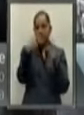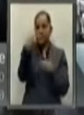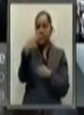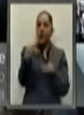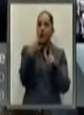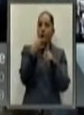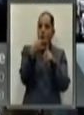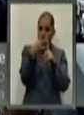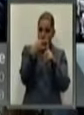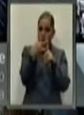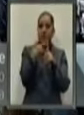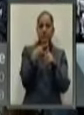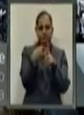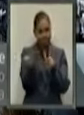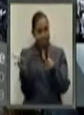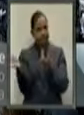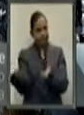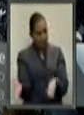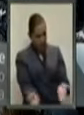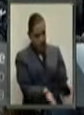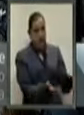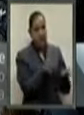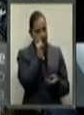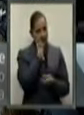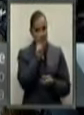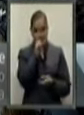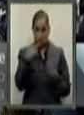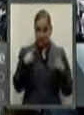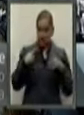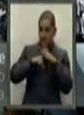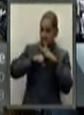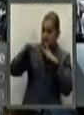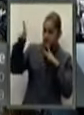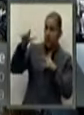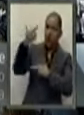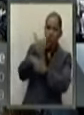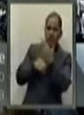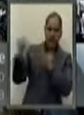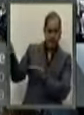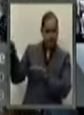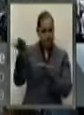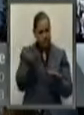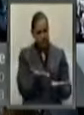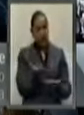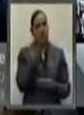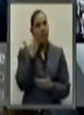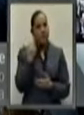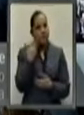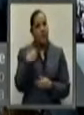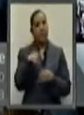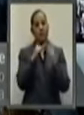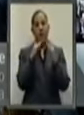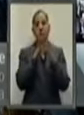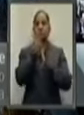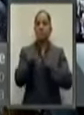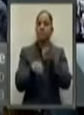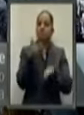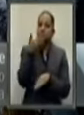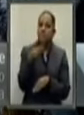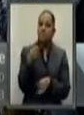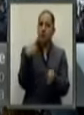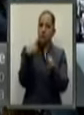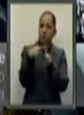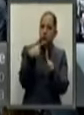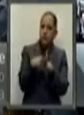objetivo de que los migrantes tengan un regreso a casa de manera amable, productiva y benéfica. Con esta